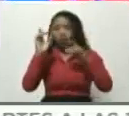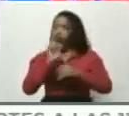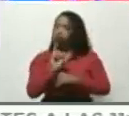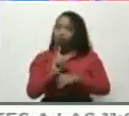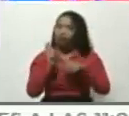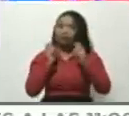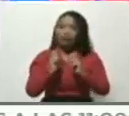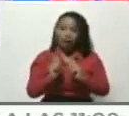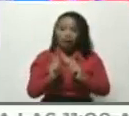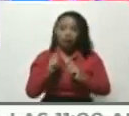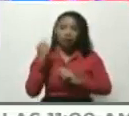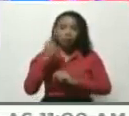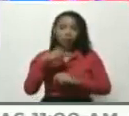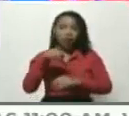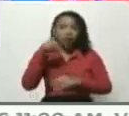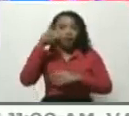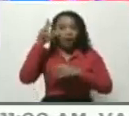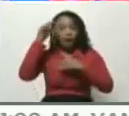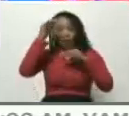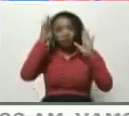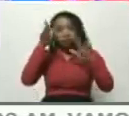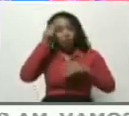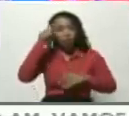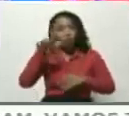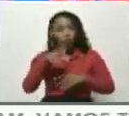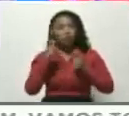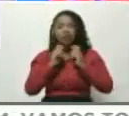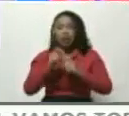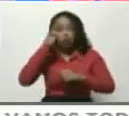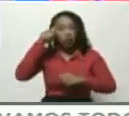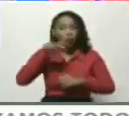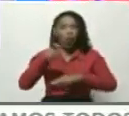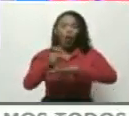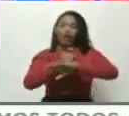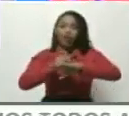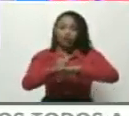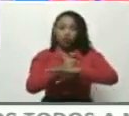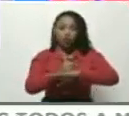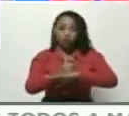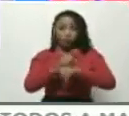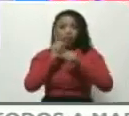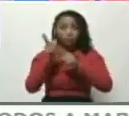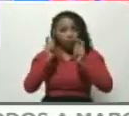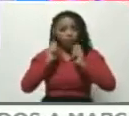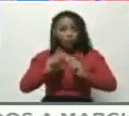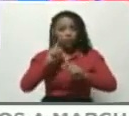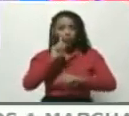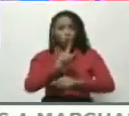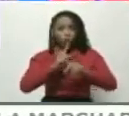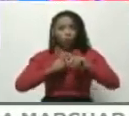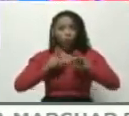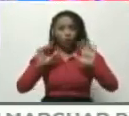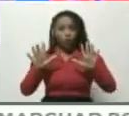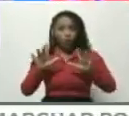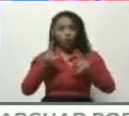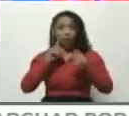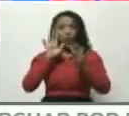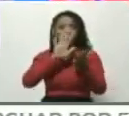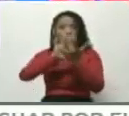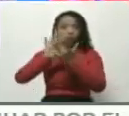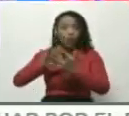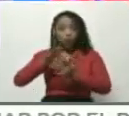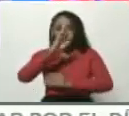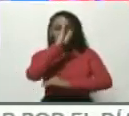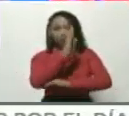trata solamente de escuchar al pueblo, se trata de que el pueblo gobierne, de eso se trata el 1x10, y conecte